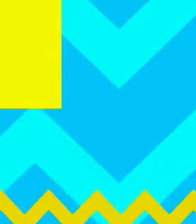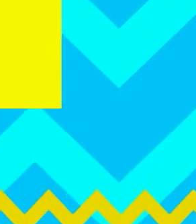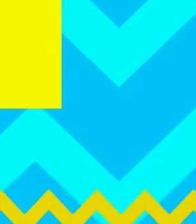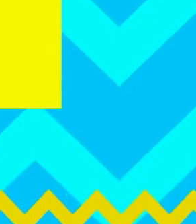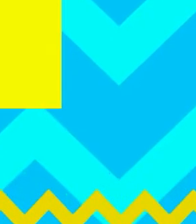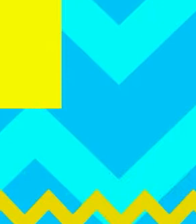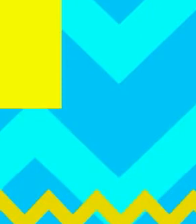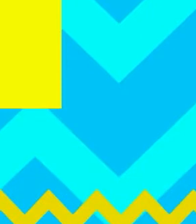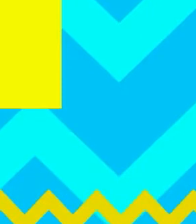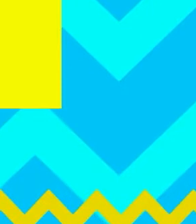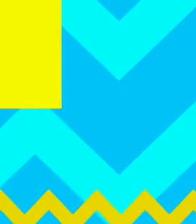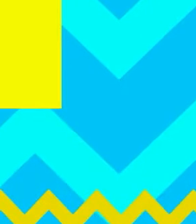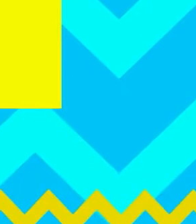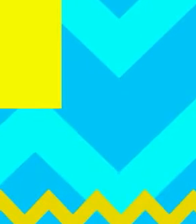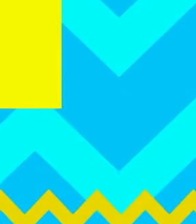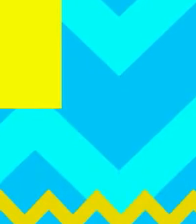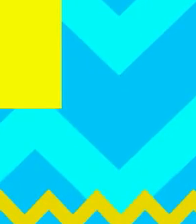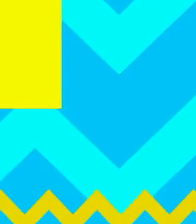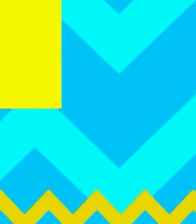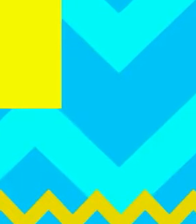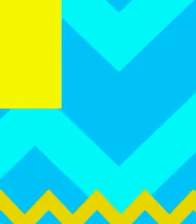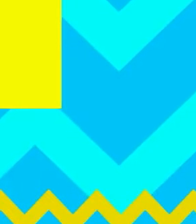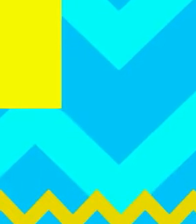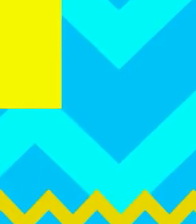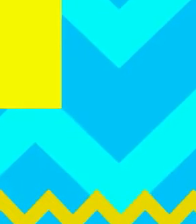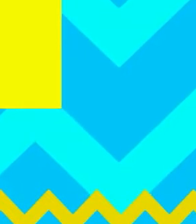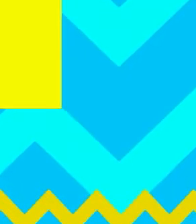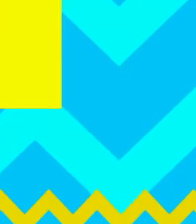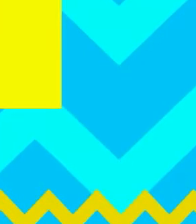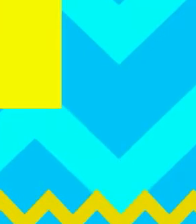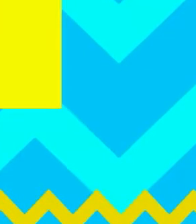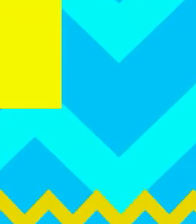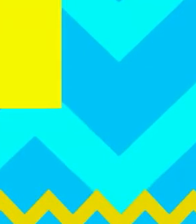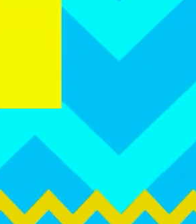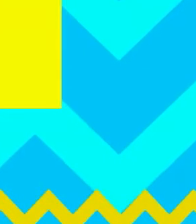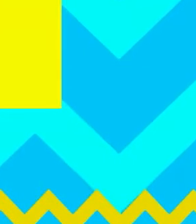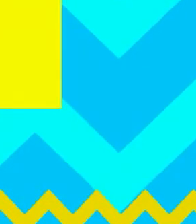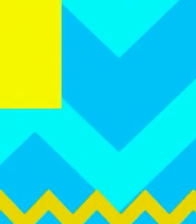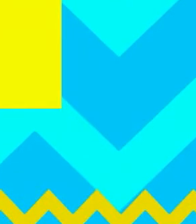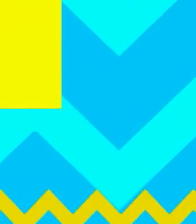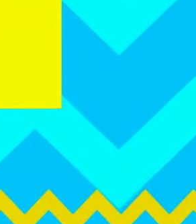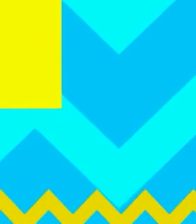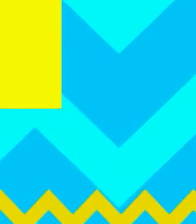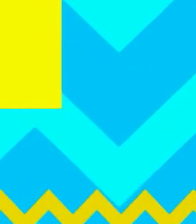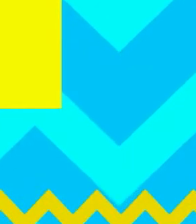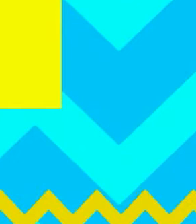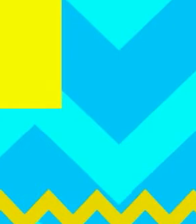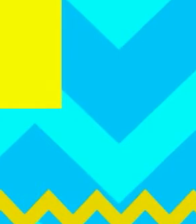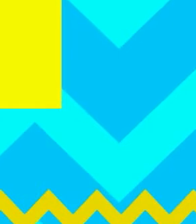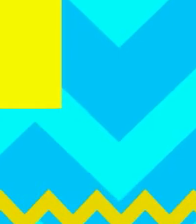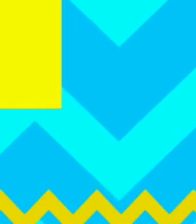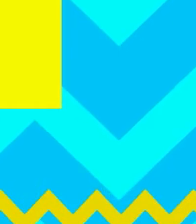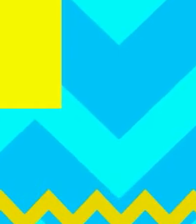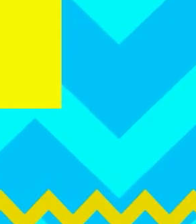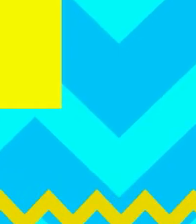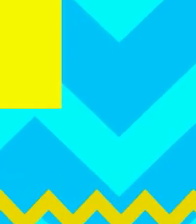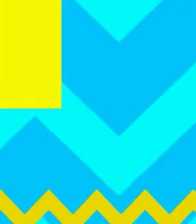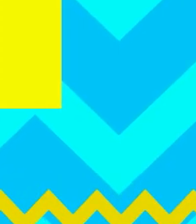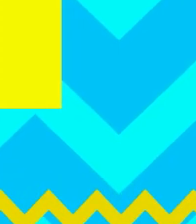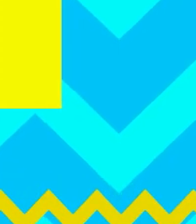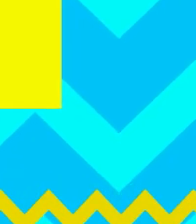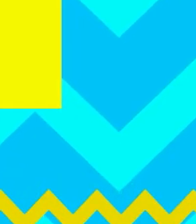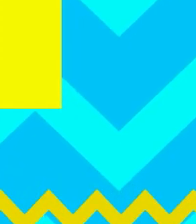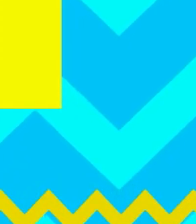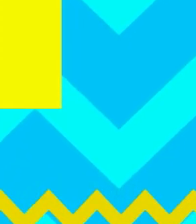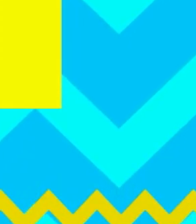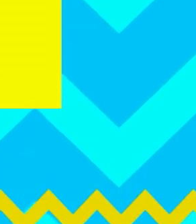mejor, la memoria social, la que es compartida con otros hombres. Conciencia que se ubica como